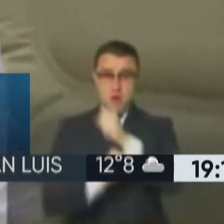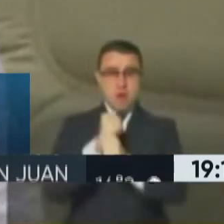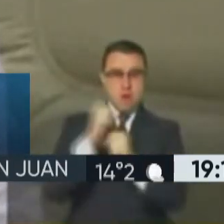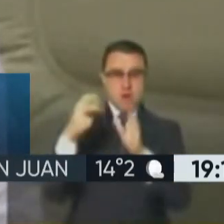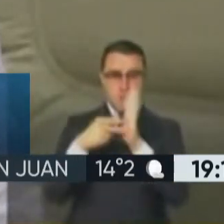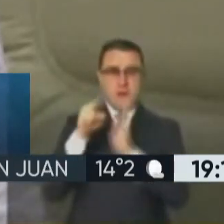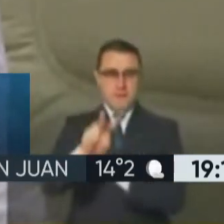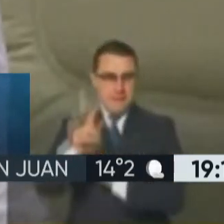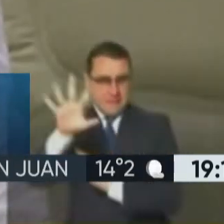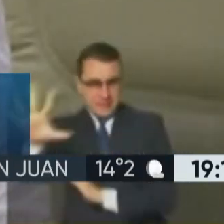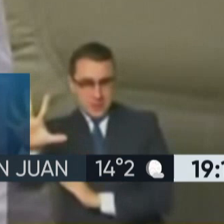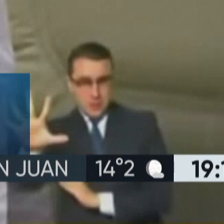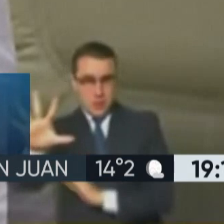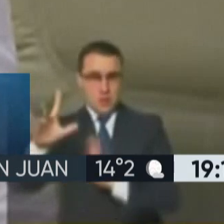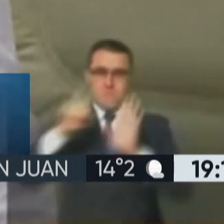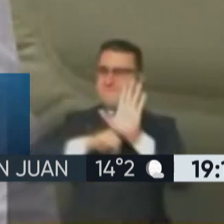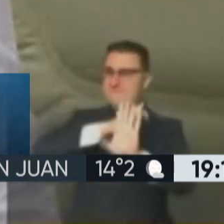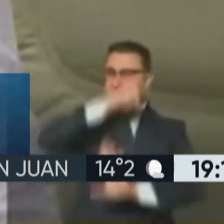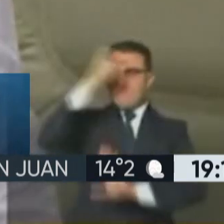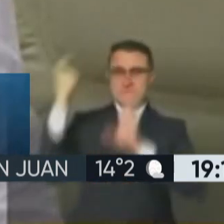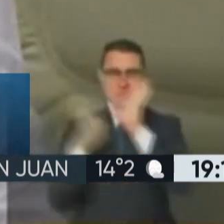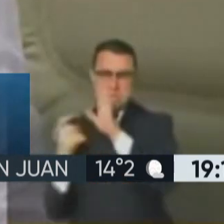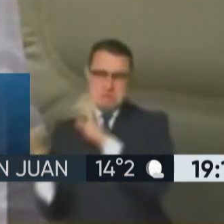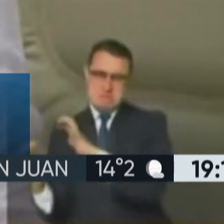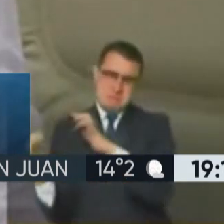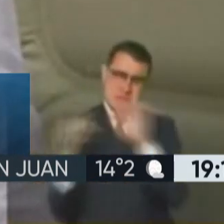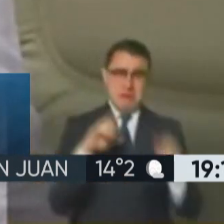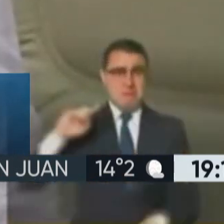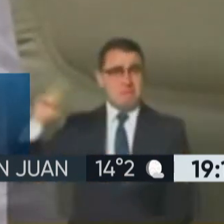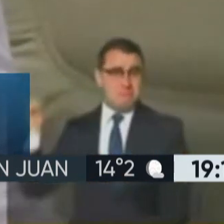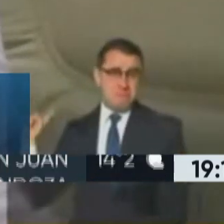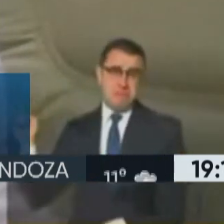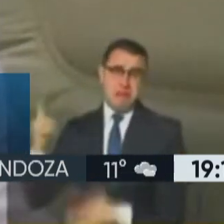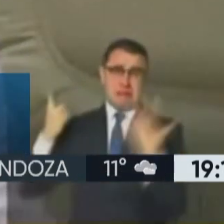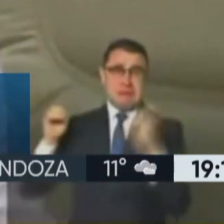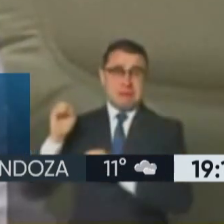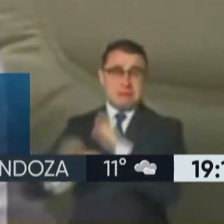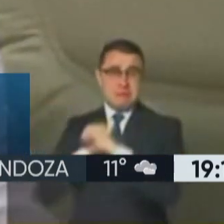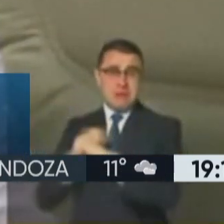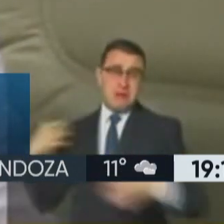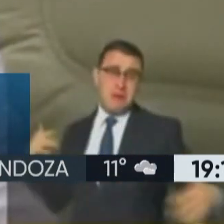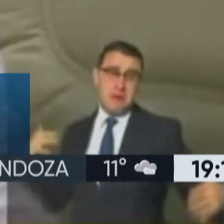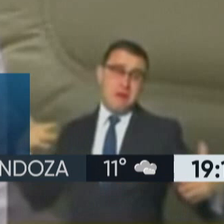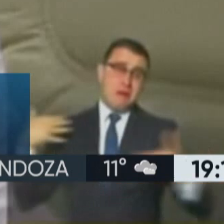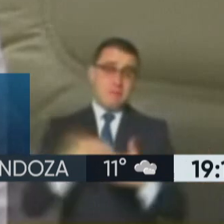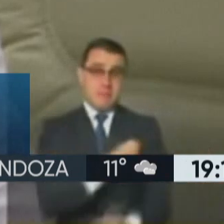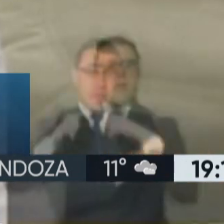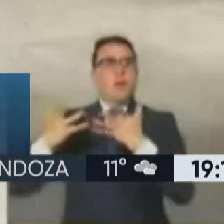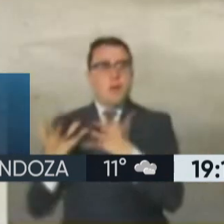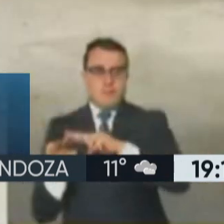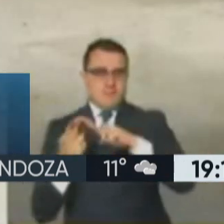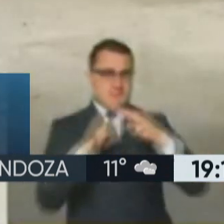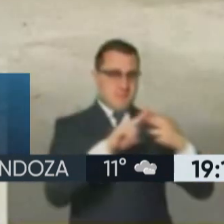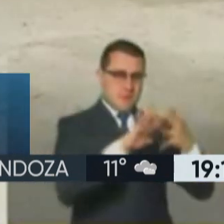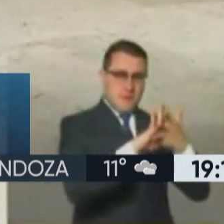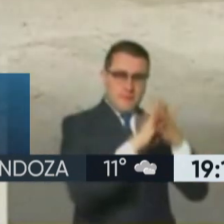2025, cesa definitivamente la guerra de décadas entre el ELN y el Estado de Colombia. Proteger